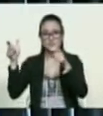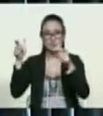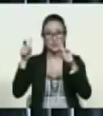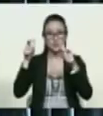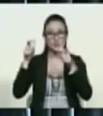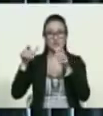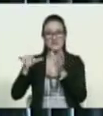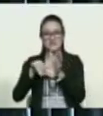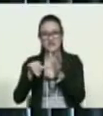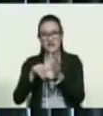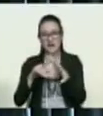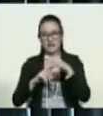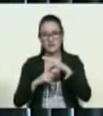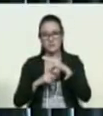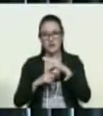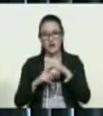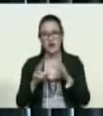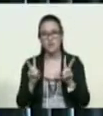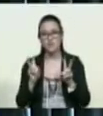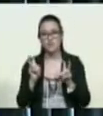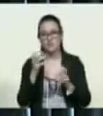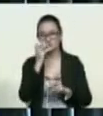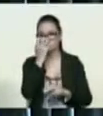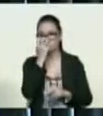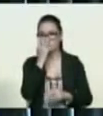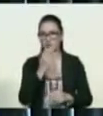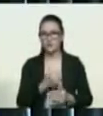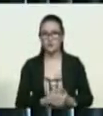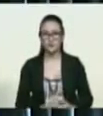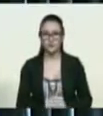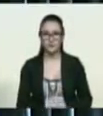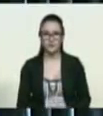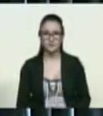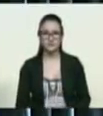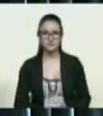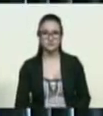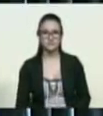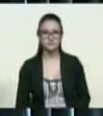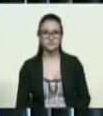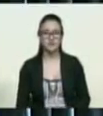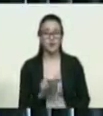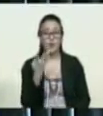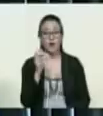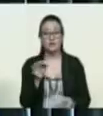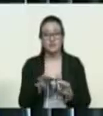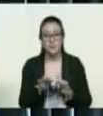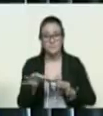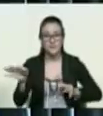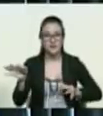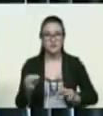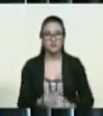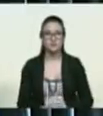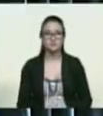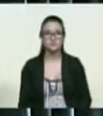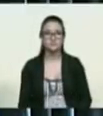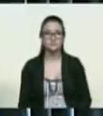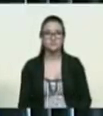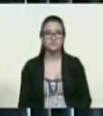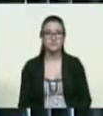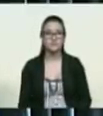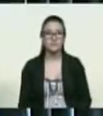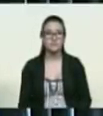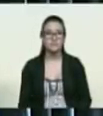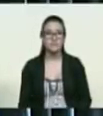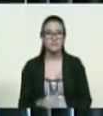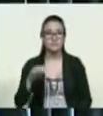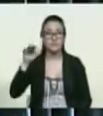del terminal del Nuevo Circo. El edificio Don Eduardo se encuentra a 40 metros de la esquina de Curamichate. Si ese dron se dirigió